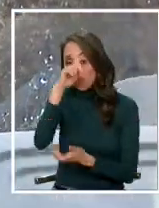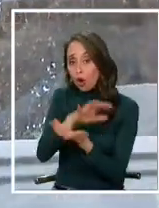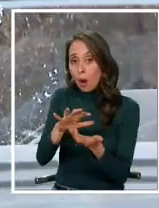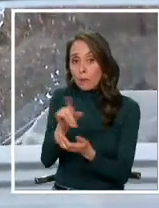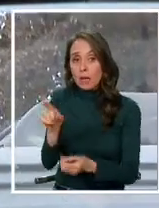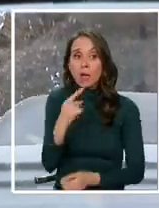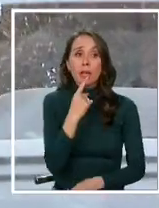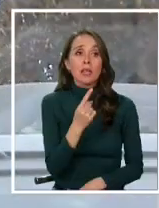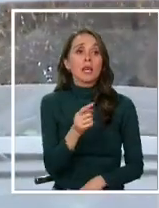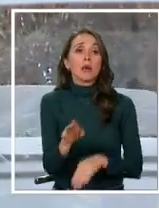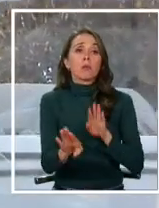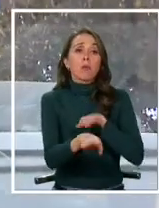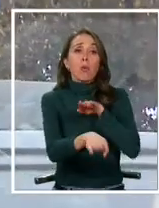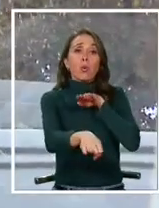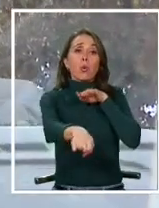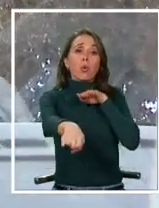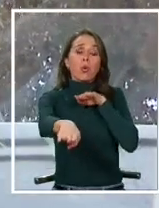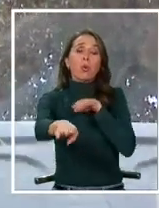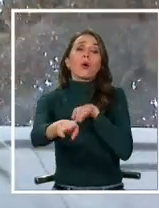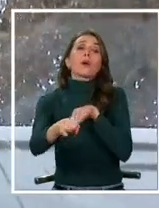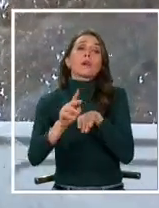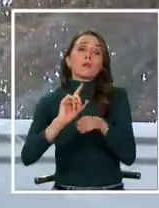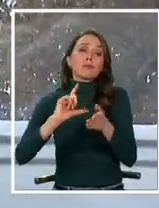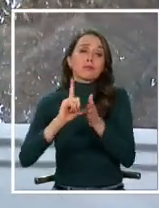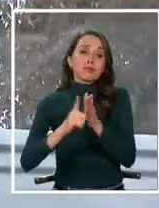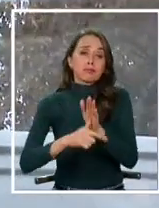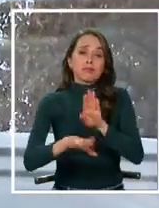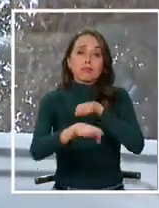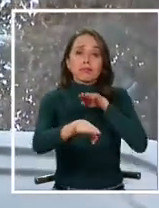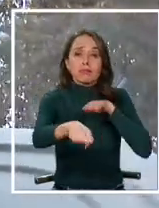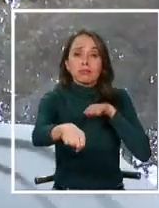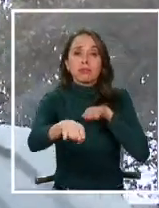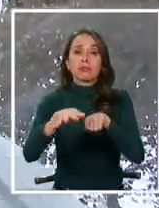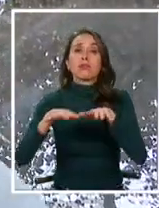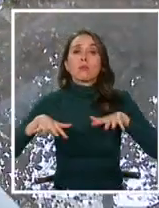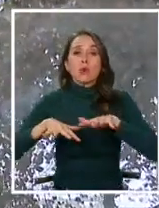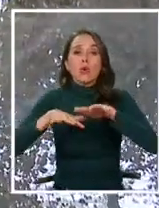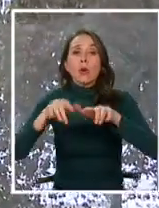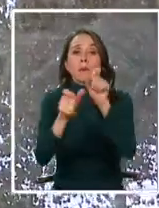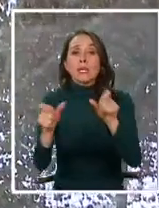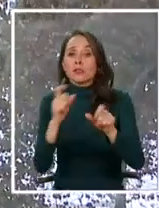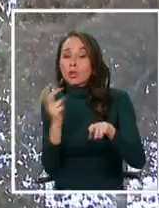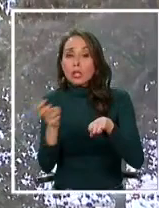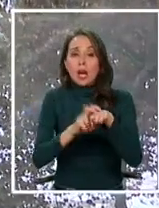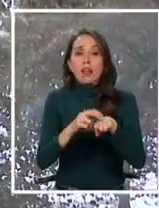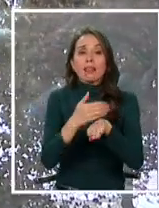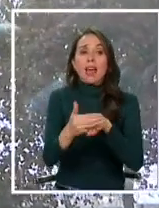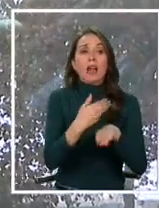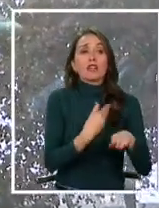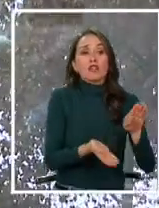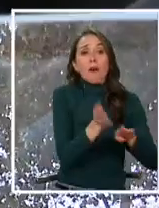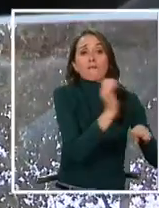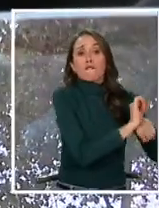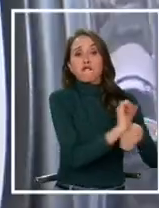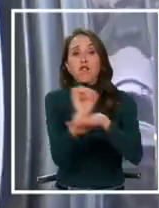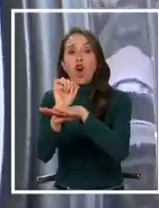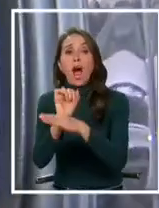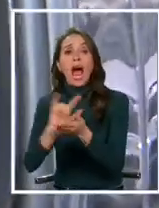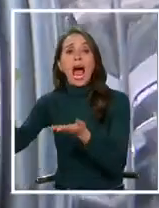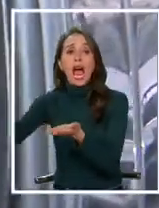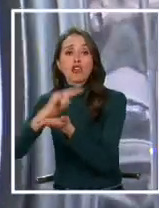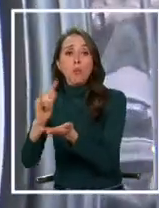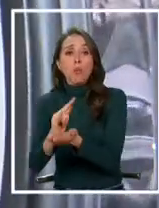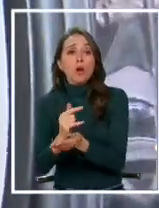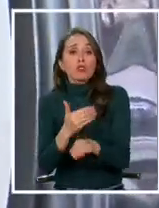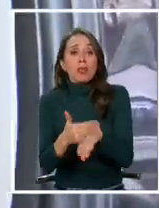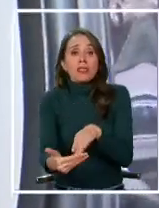usted tráfico el tránsito los mismo usuario se atrasan ahora mismo vi el aeropuerto complejo